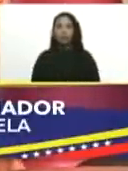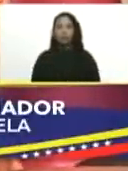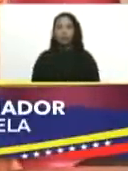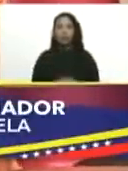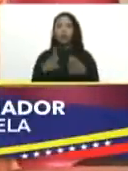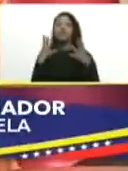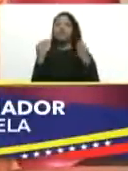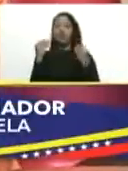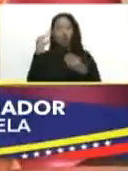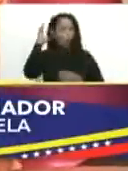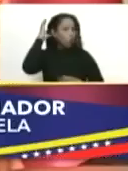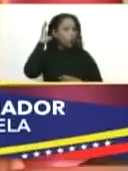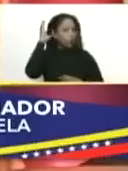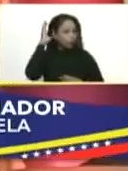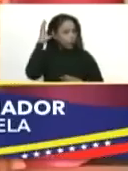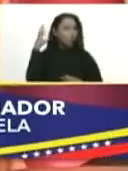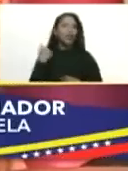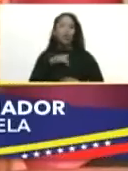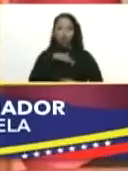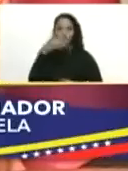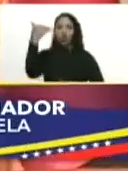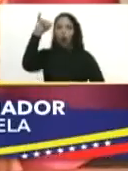Bastante conscientes estamos